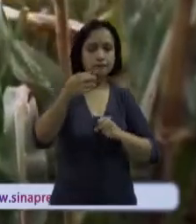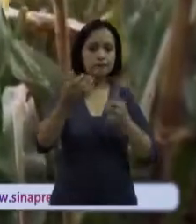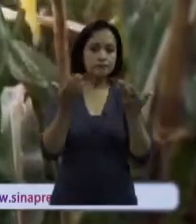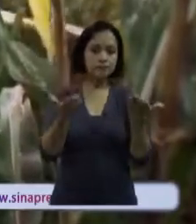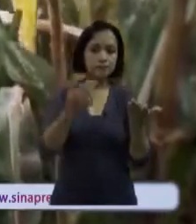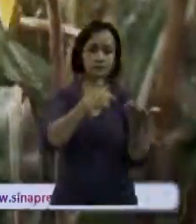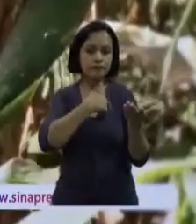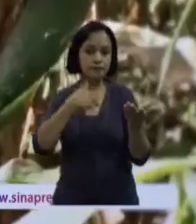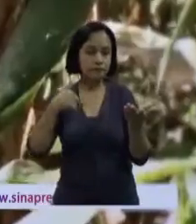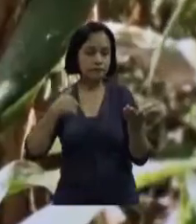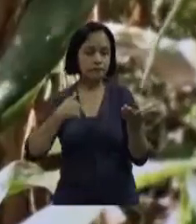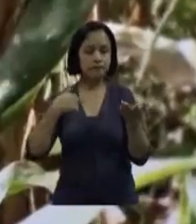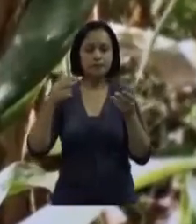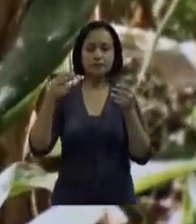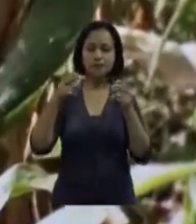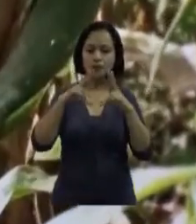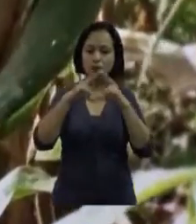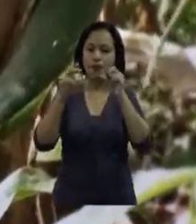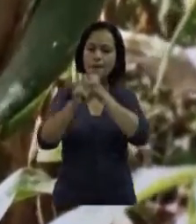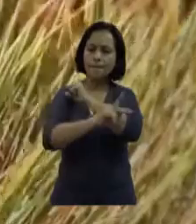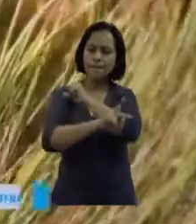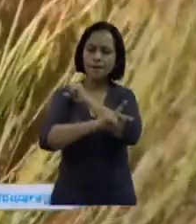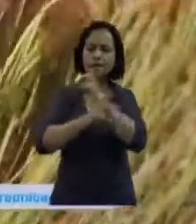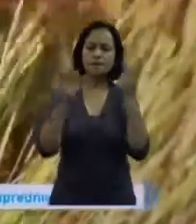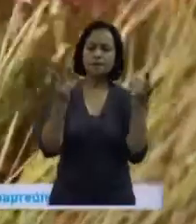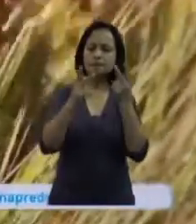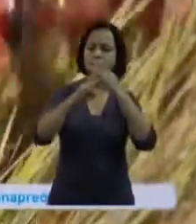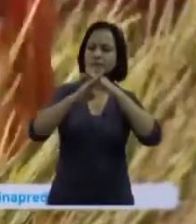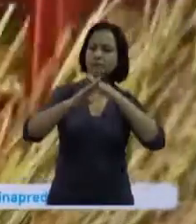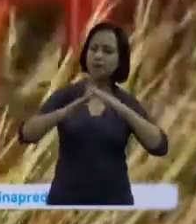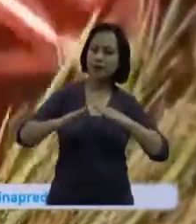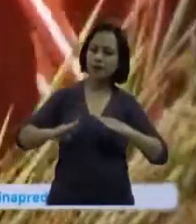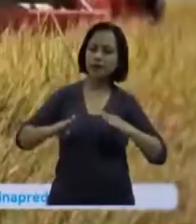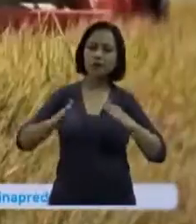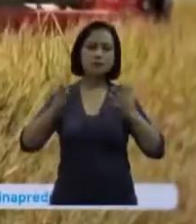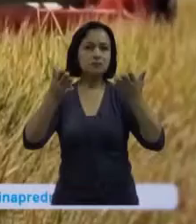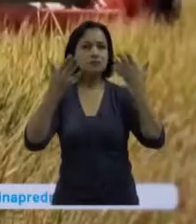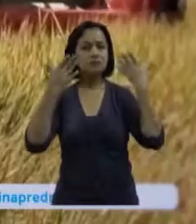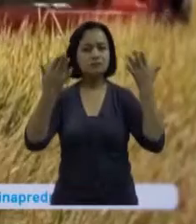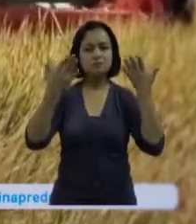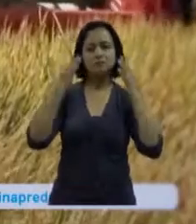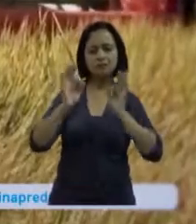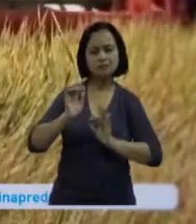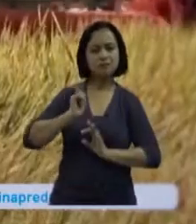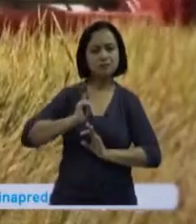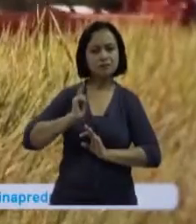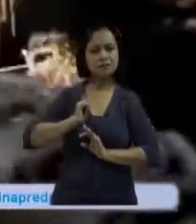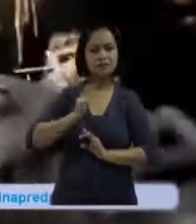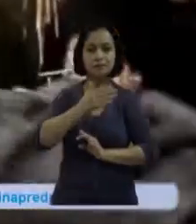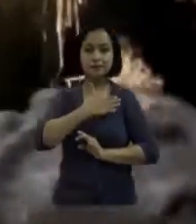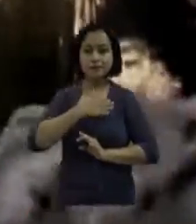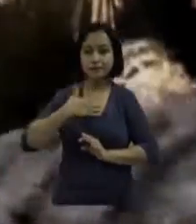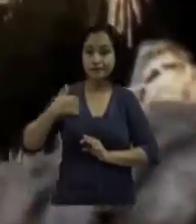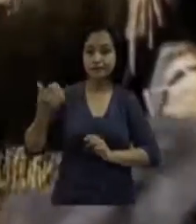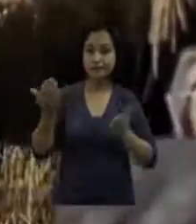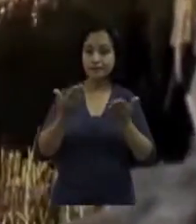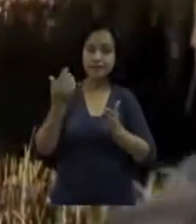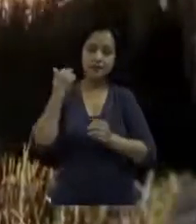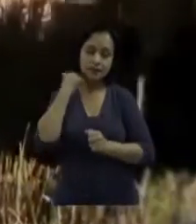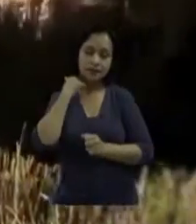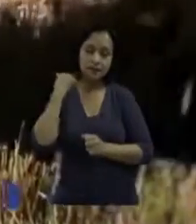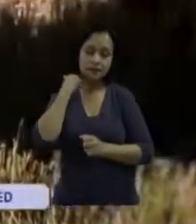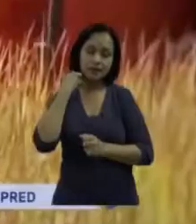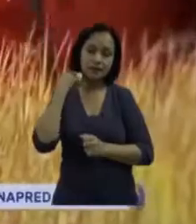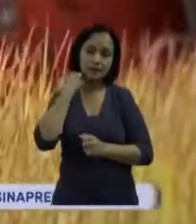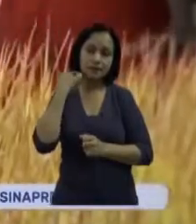nuestras futuras generaciones realmente un país donde podamos vivir tranquilos, con un clima agradable como el que tenemos, pero además de